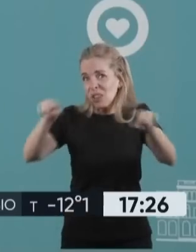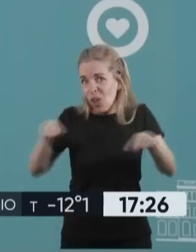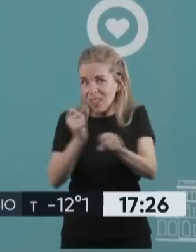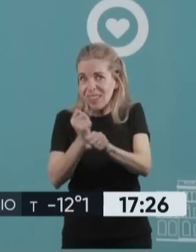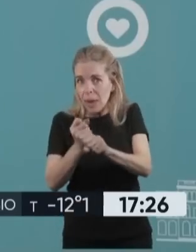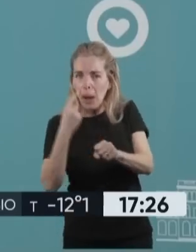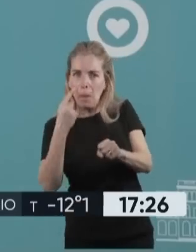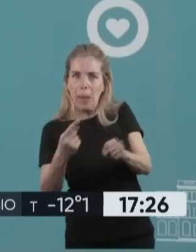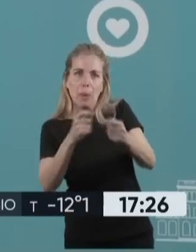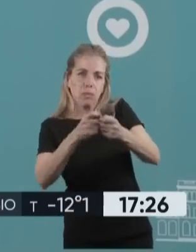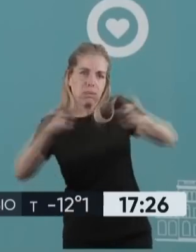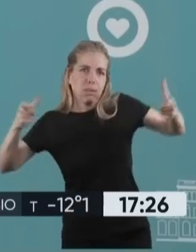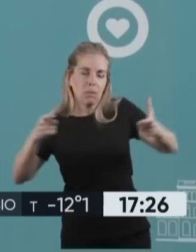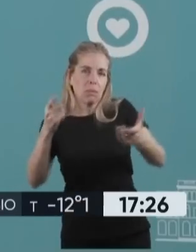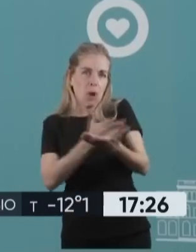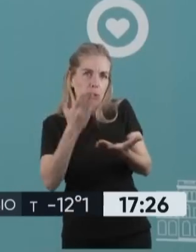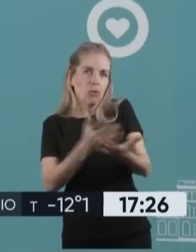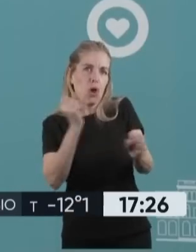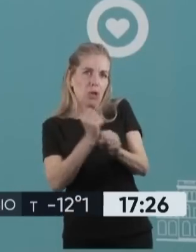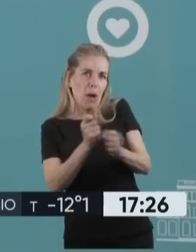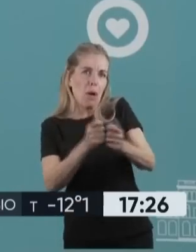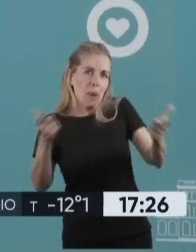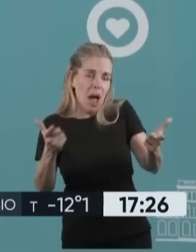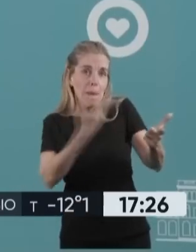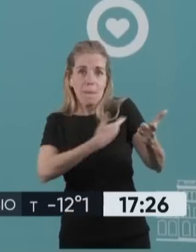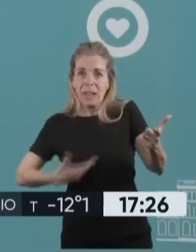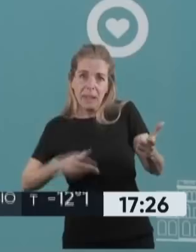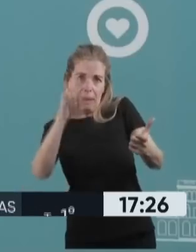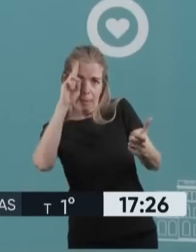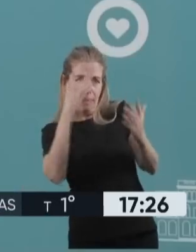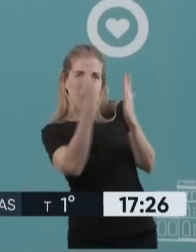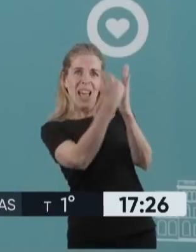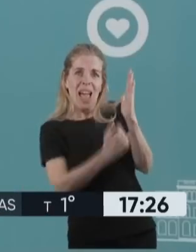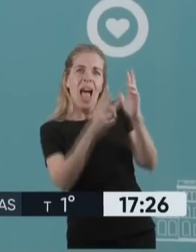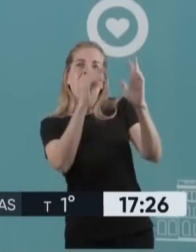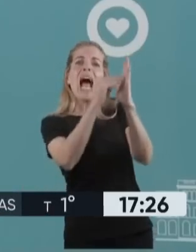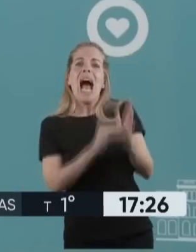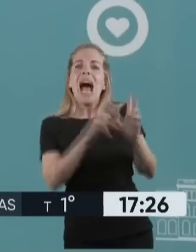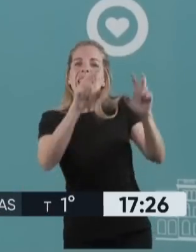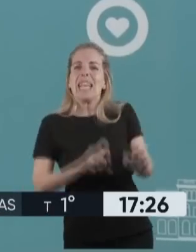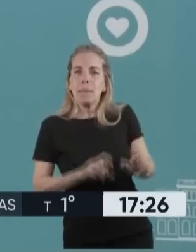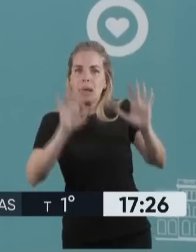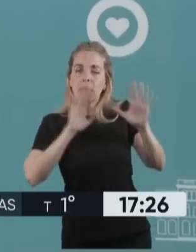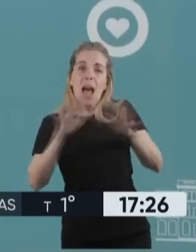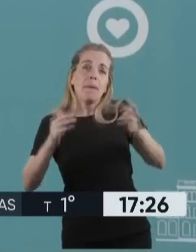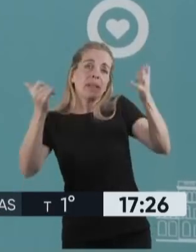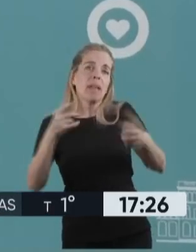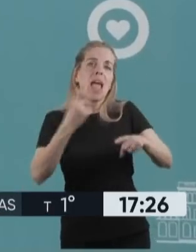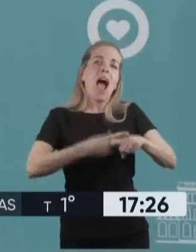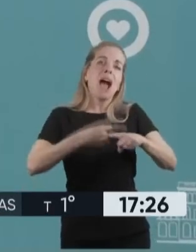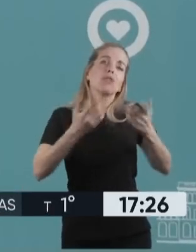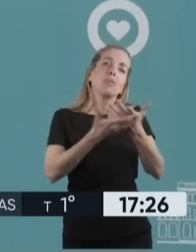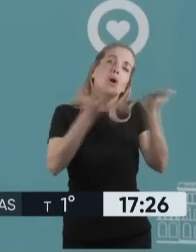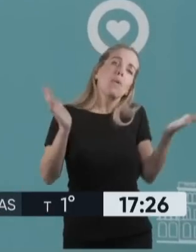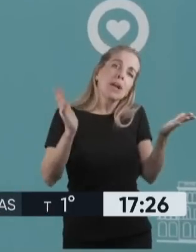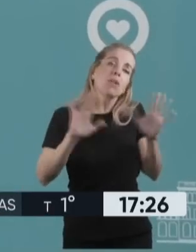realmente que vemos hoy en la Argentina. El presidente lleva adelante su agenda, a veces la agenda de un presidente, a veces esa agenda tiene actos públicos, otras veces